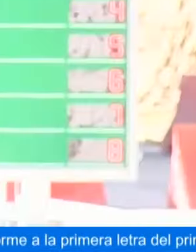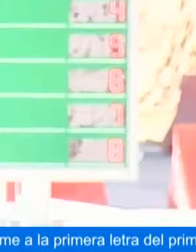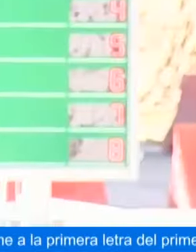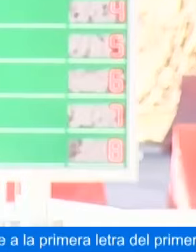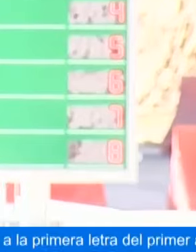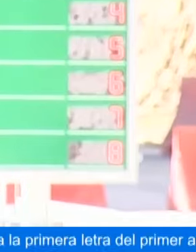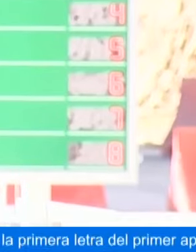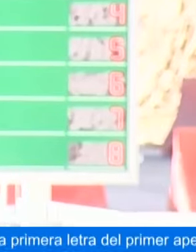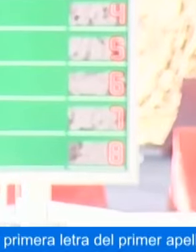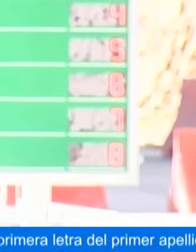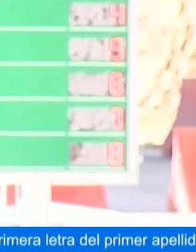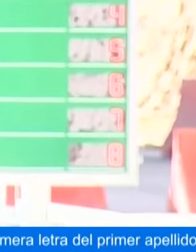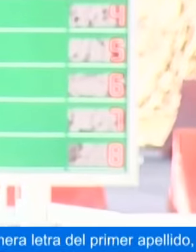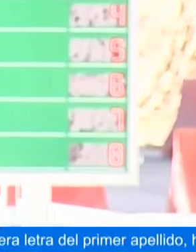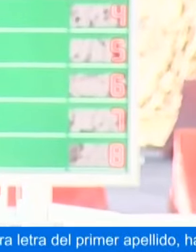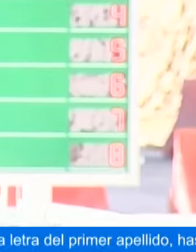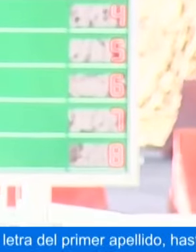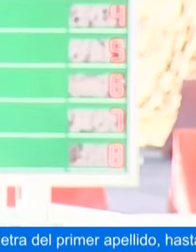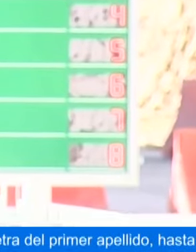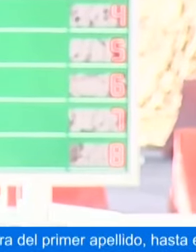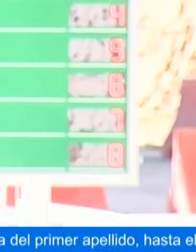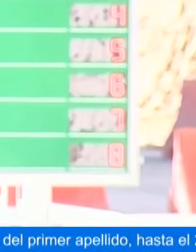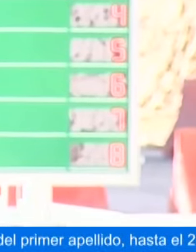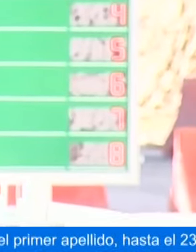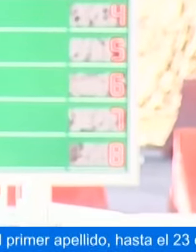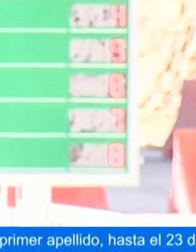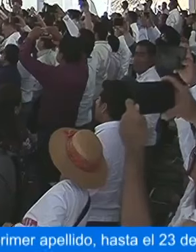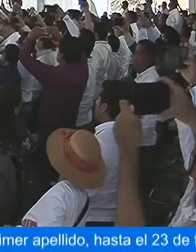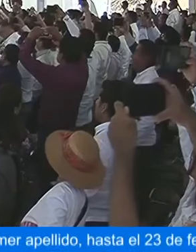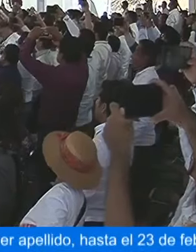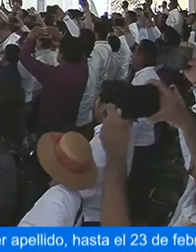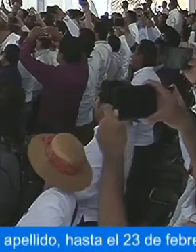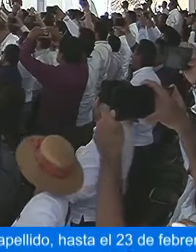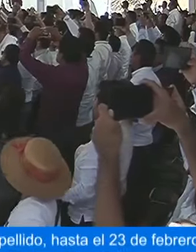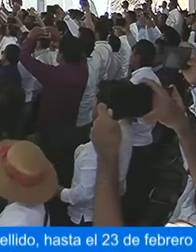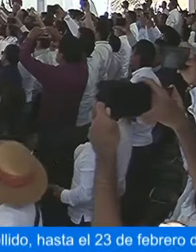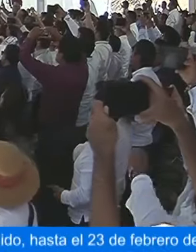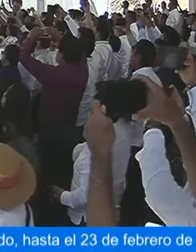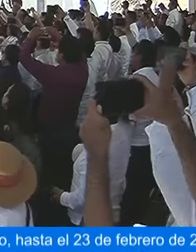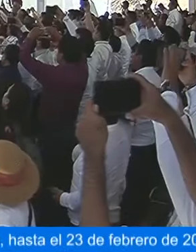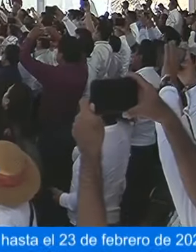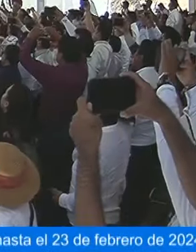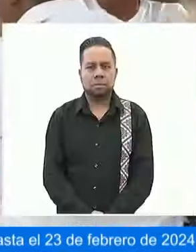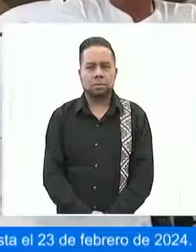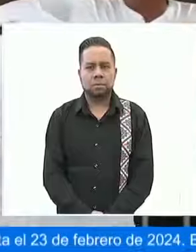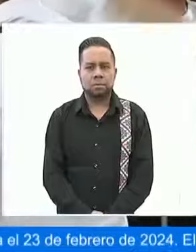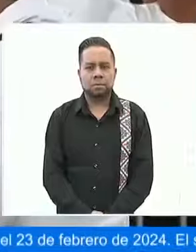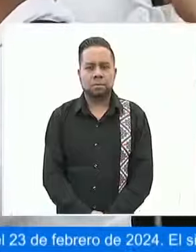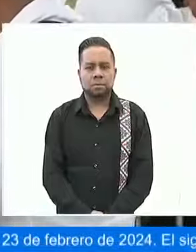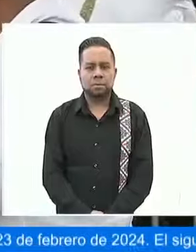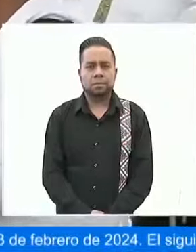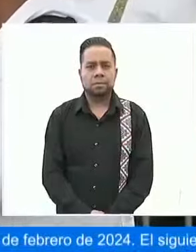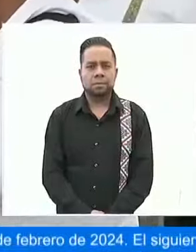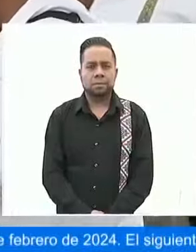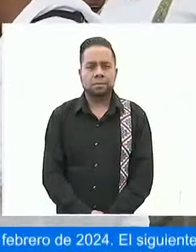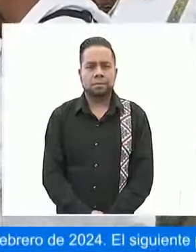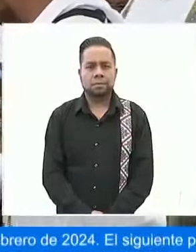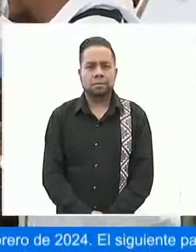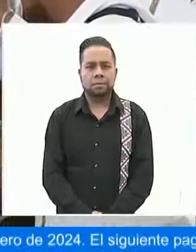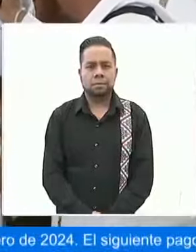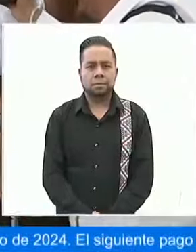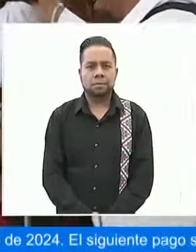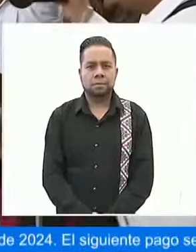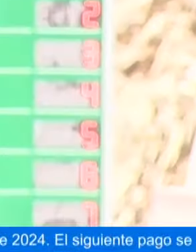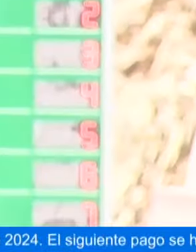Andrés Manuel López Obrador que además le dio un abrazo permaneció con él en el evento y demás se sintió muy este apapachado por